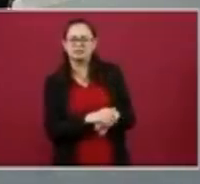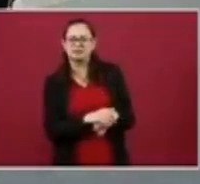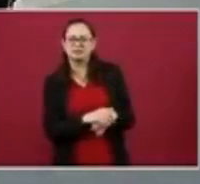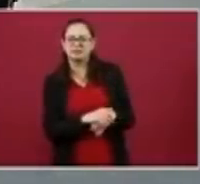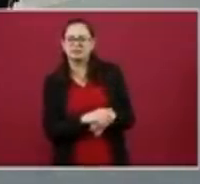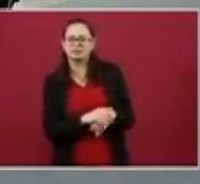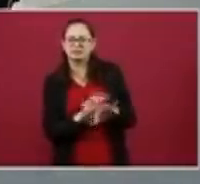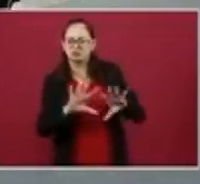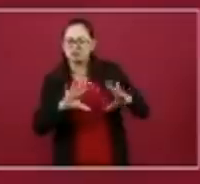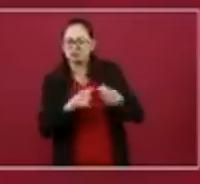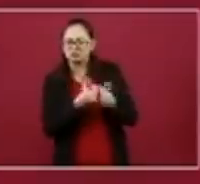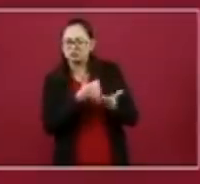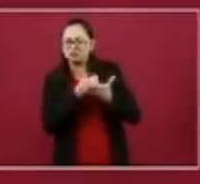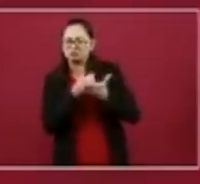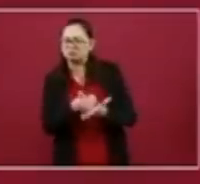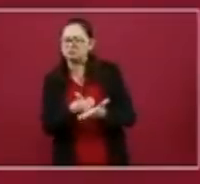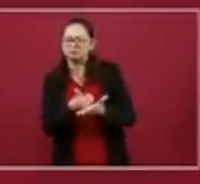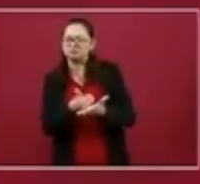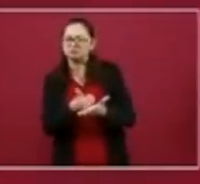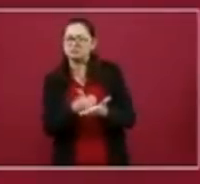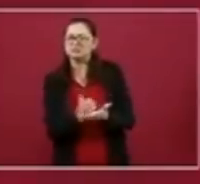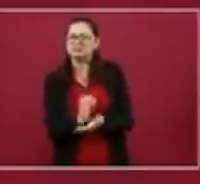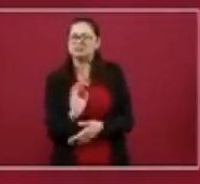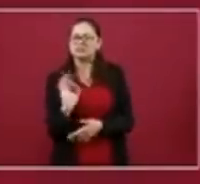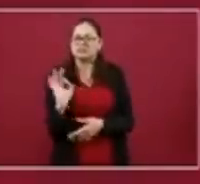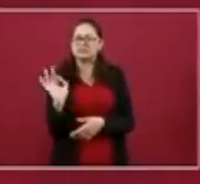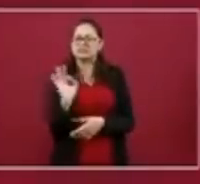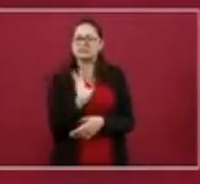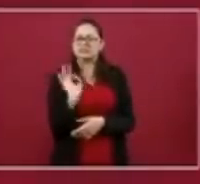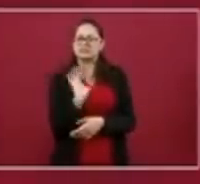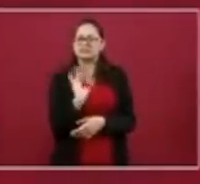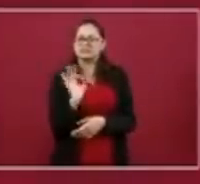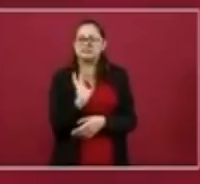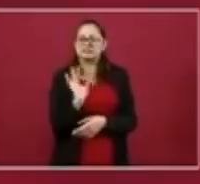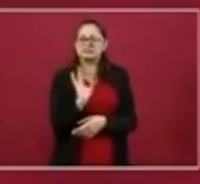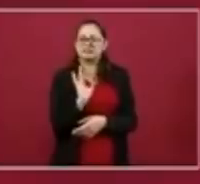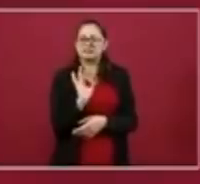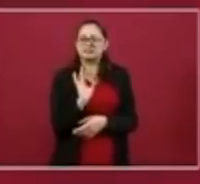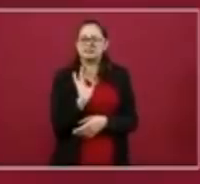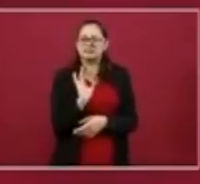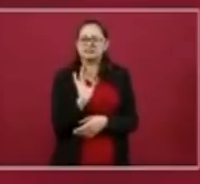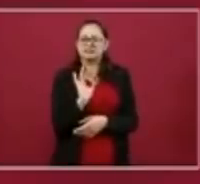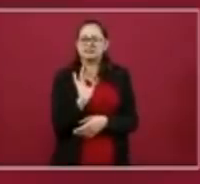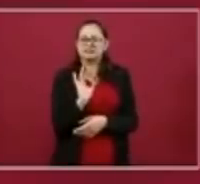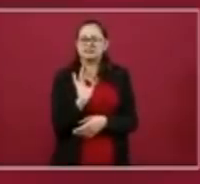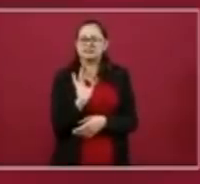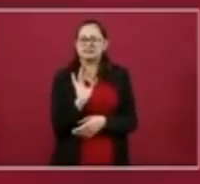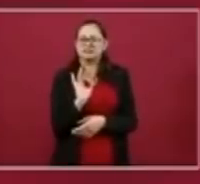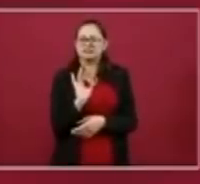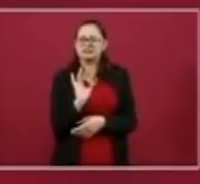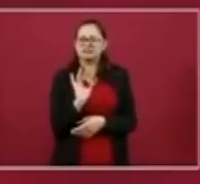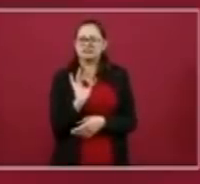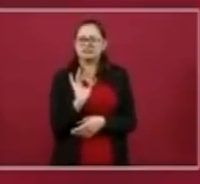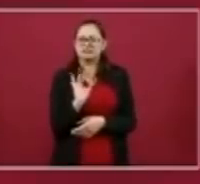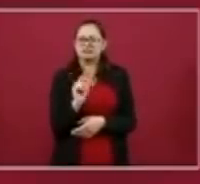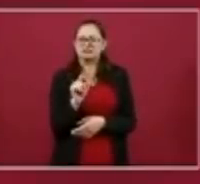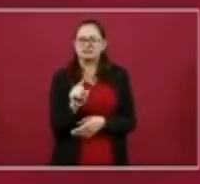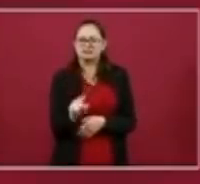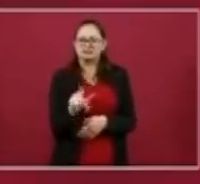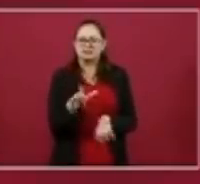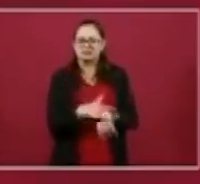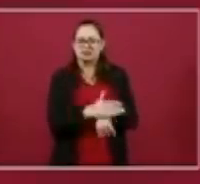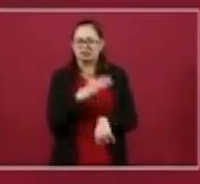este paquete, que inclusive podría contagiar al soberano de México y su